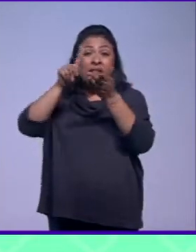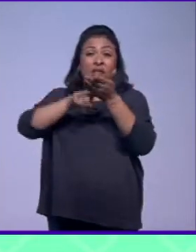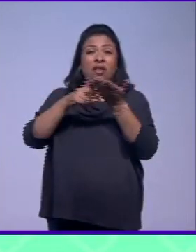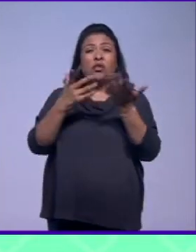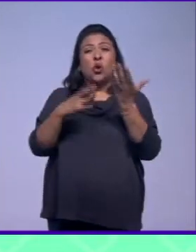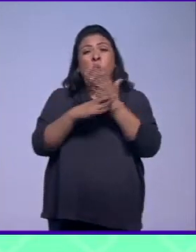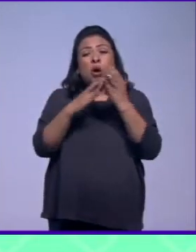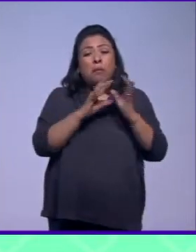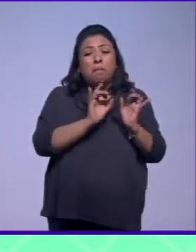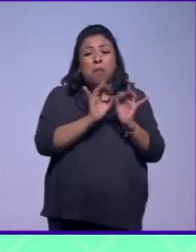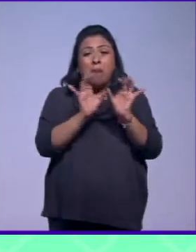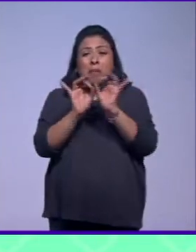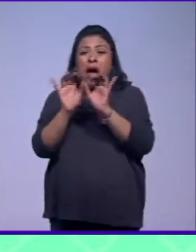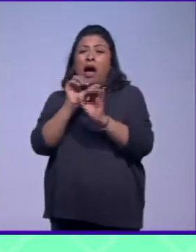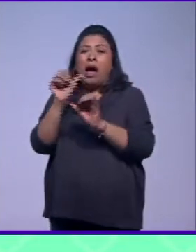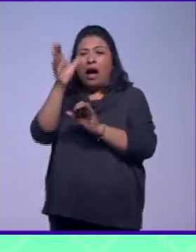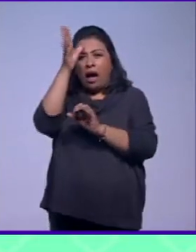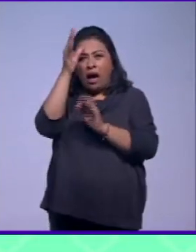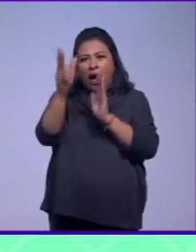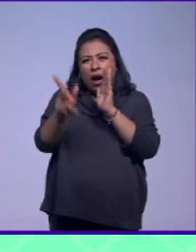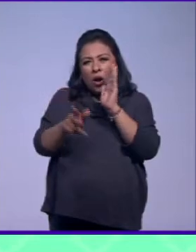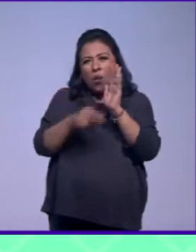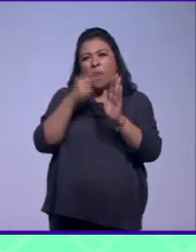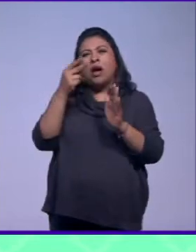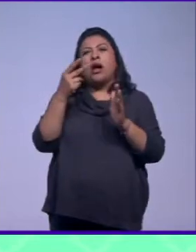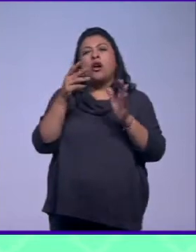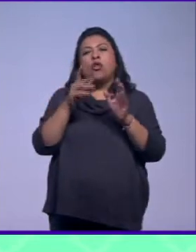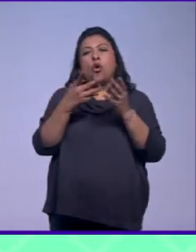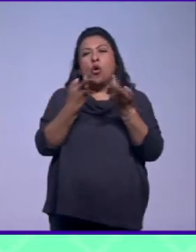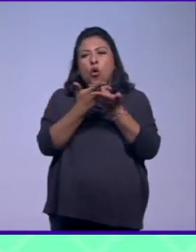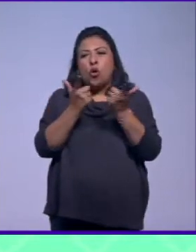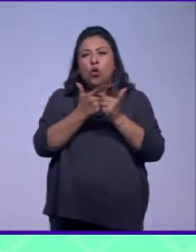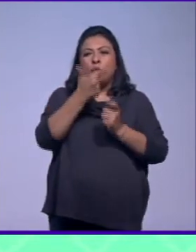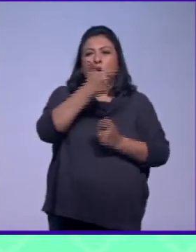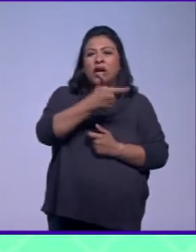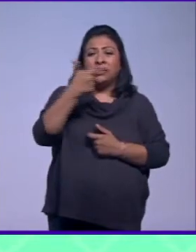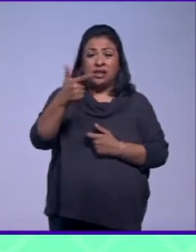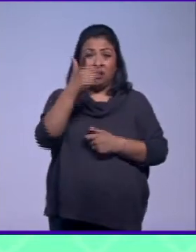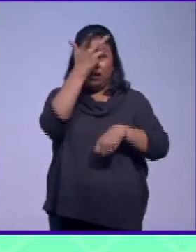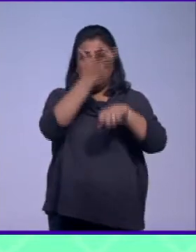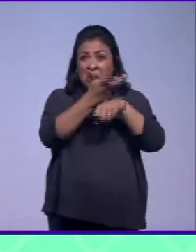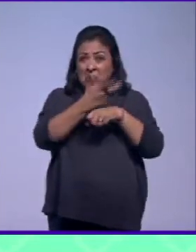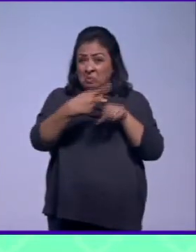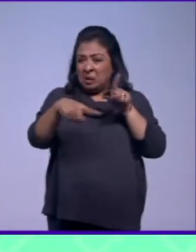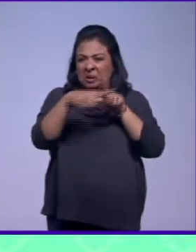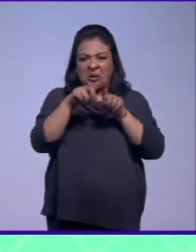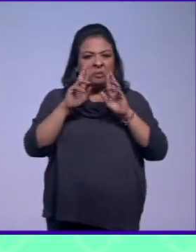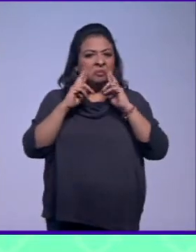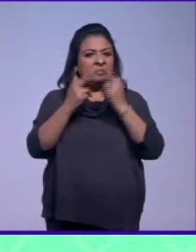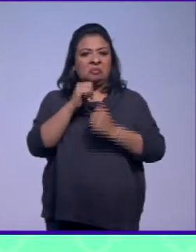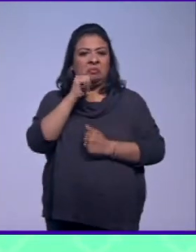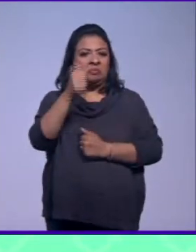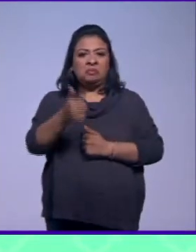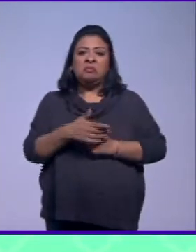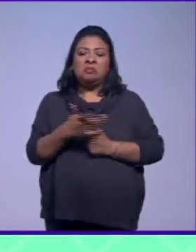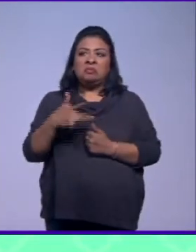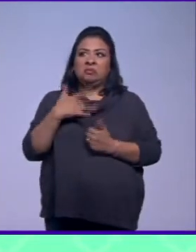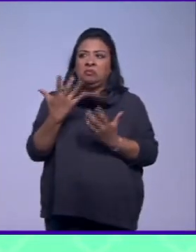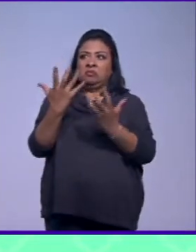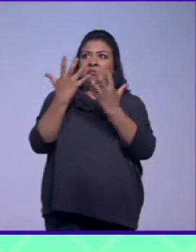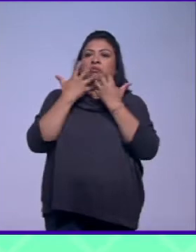de esta negociación o de este grupo de este bloque que para eeuu no resultó nada positiva la reunión se sintió acorralado